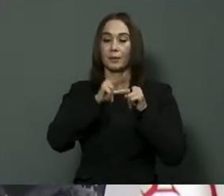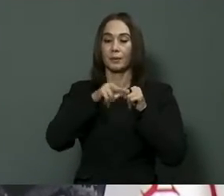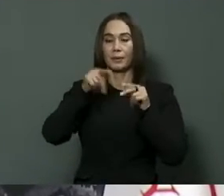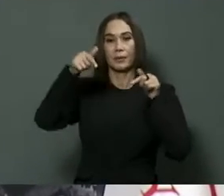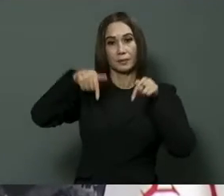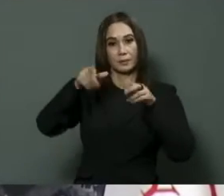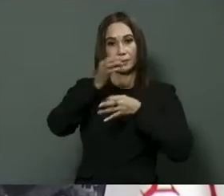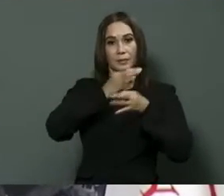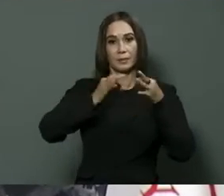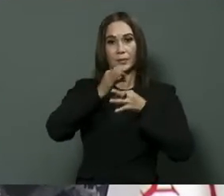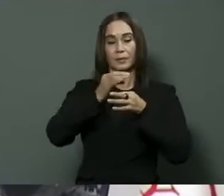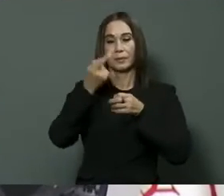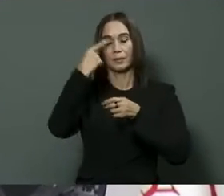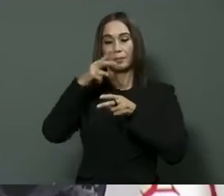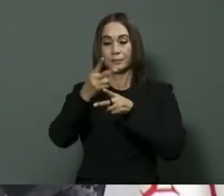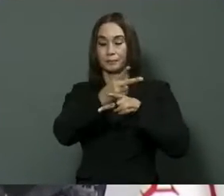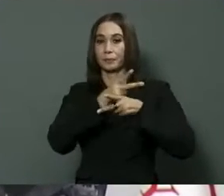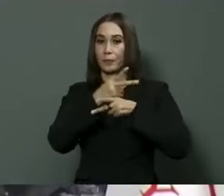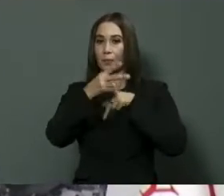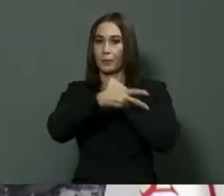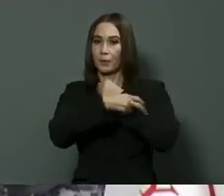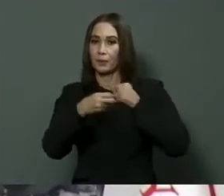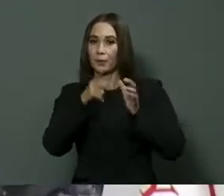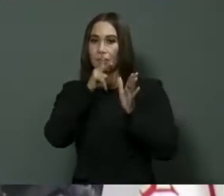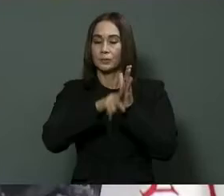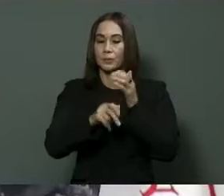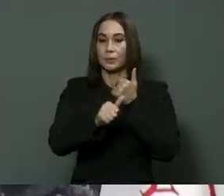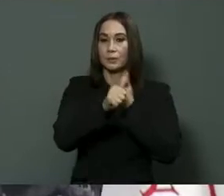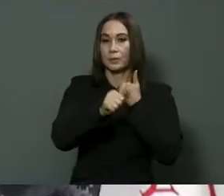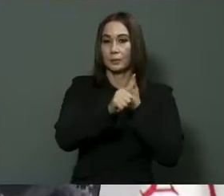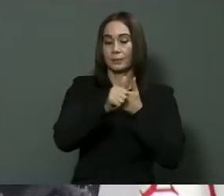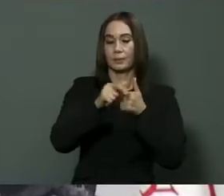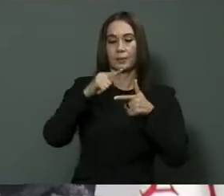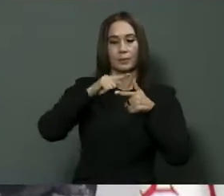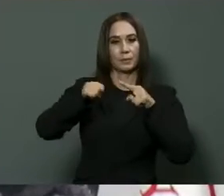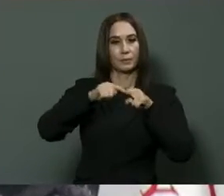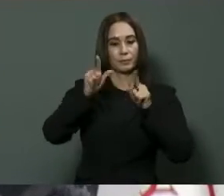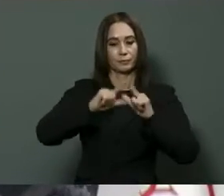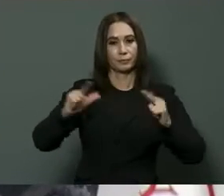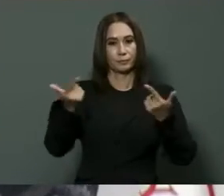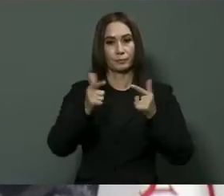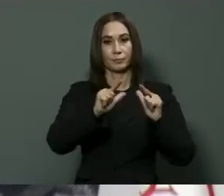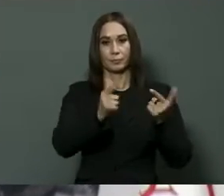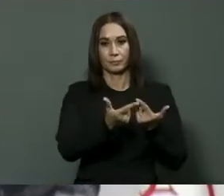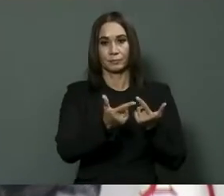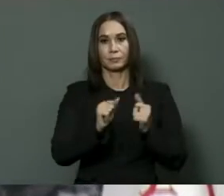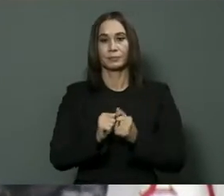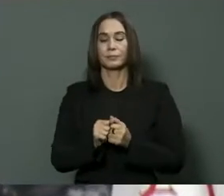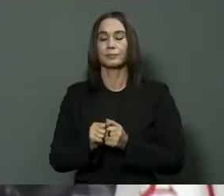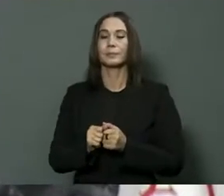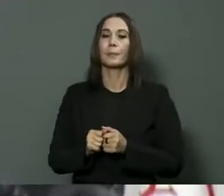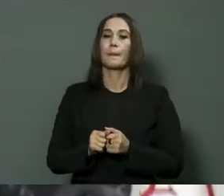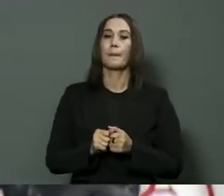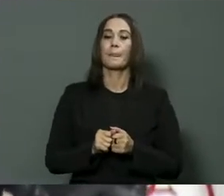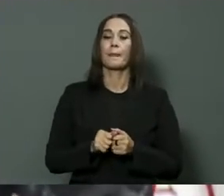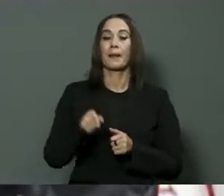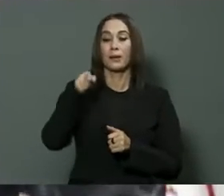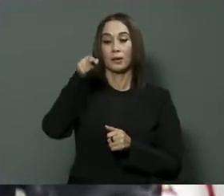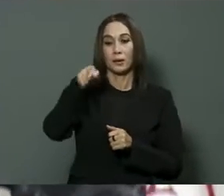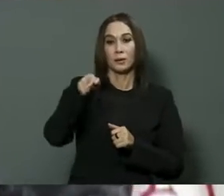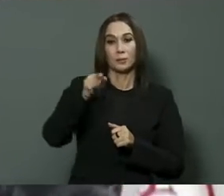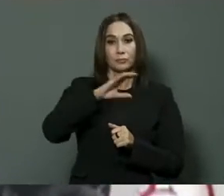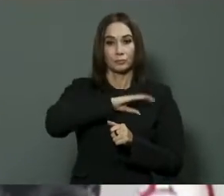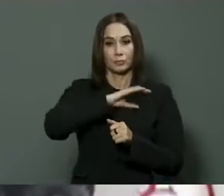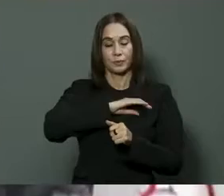destinados a la prevención del delito en sus diversas manifestaciones, con las